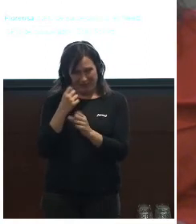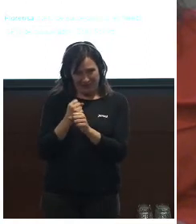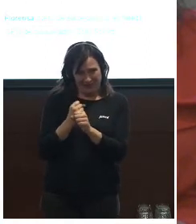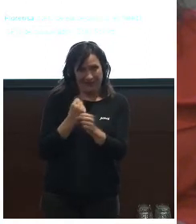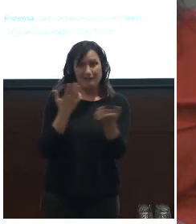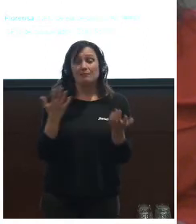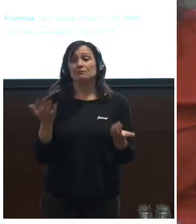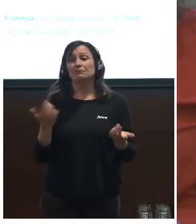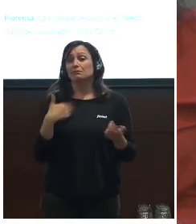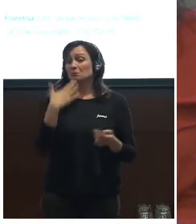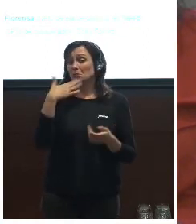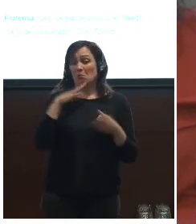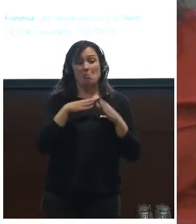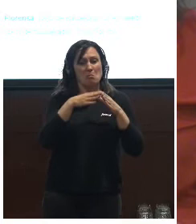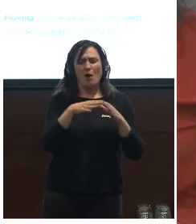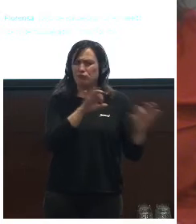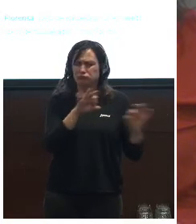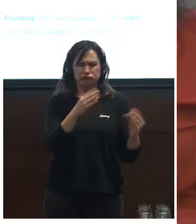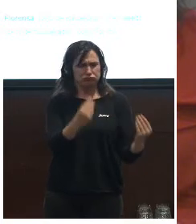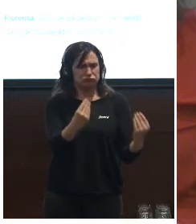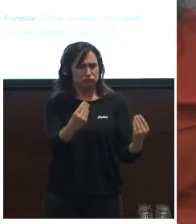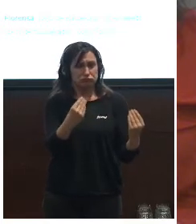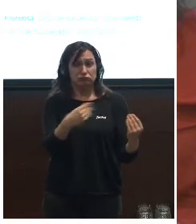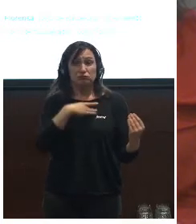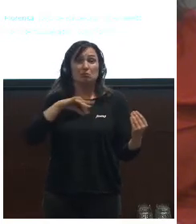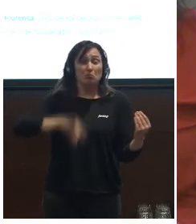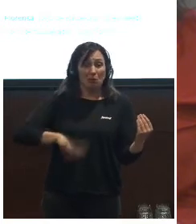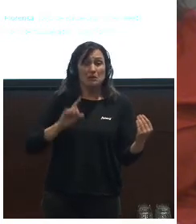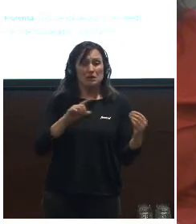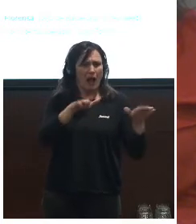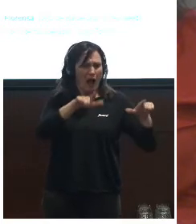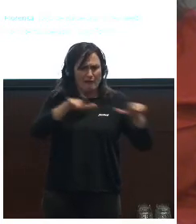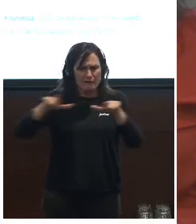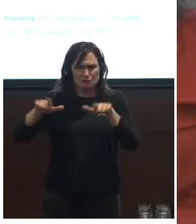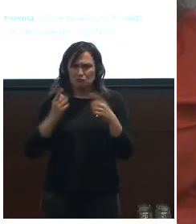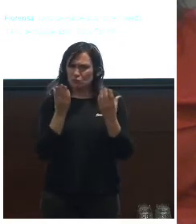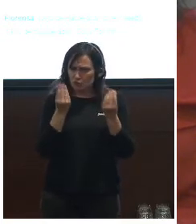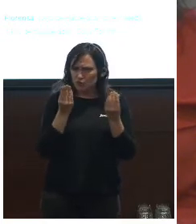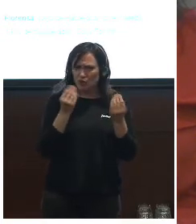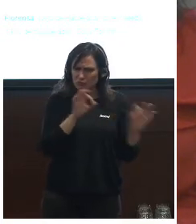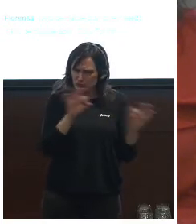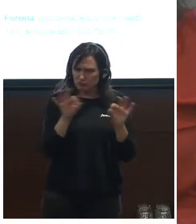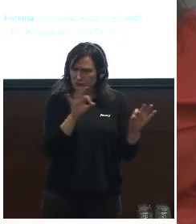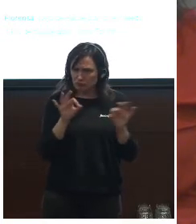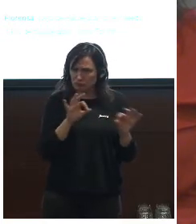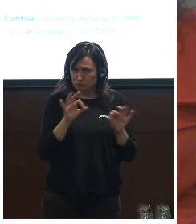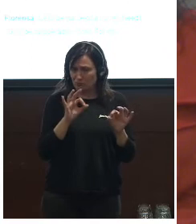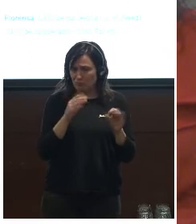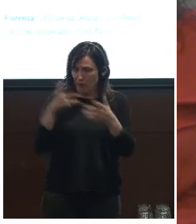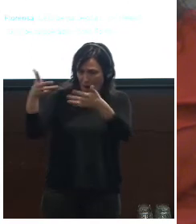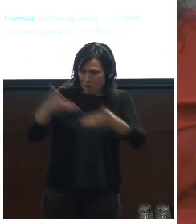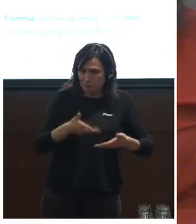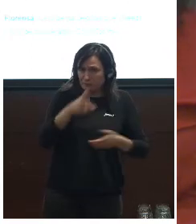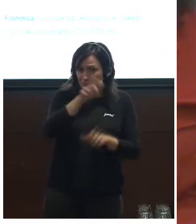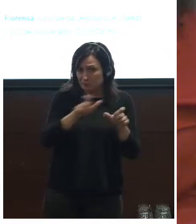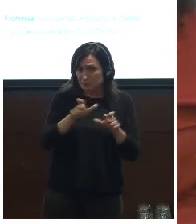aquellas navieras que están muy preparados y pueden tener muchas cabinas preparadas para recibir gente con